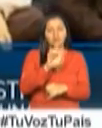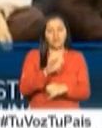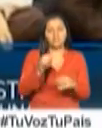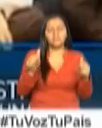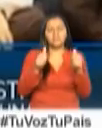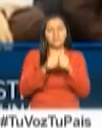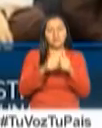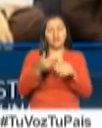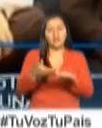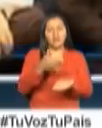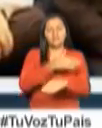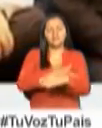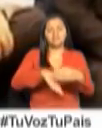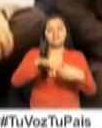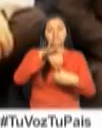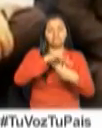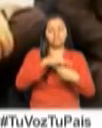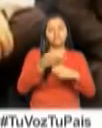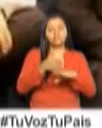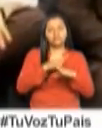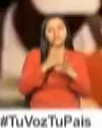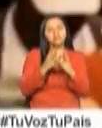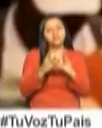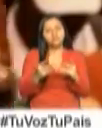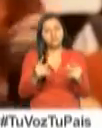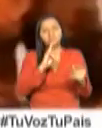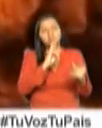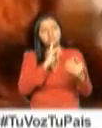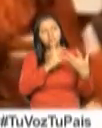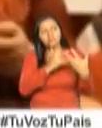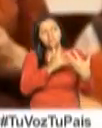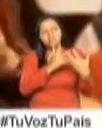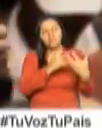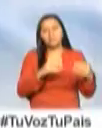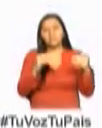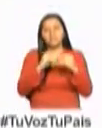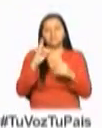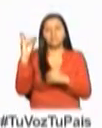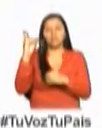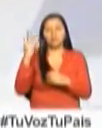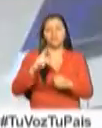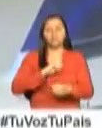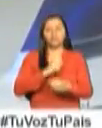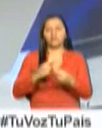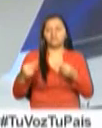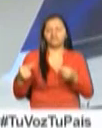en mi primera elección, hablando suave con los Estados Unidos y fuerte con Bolivia.